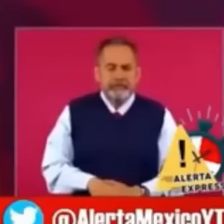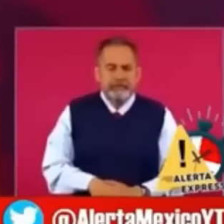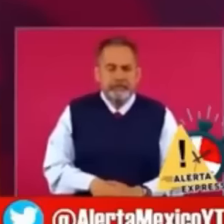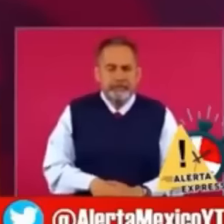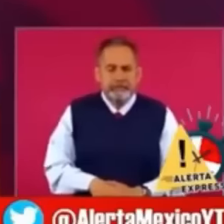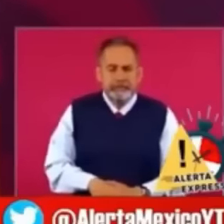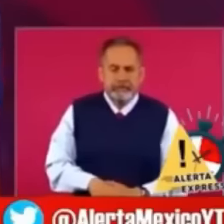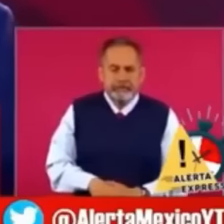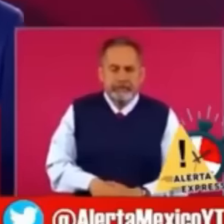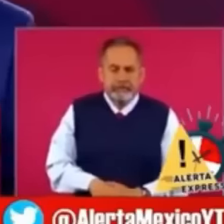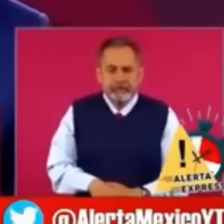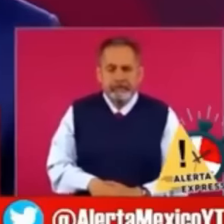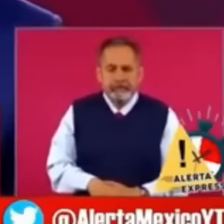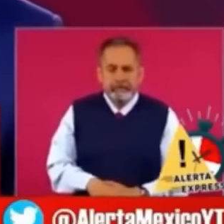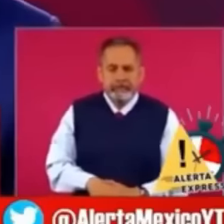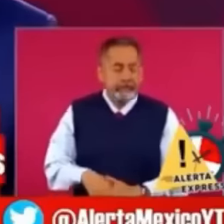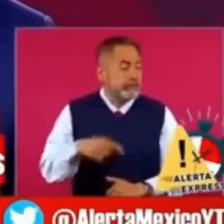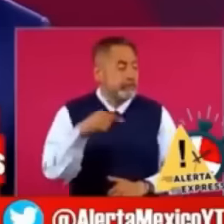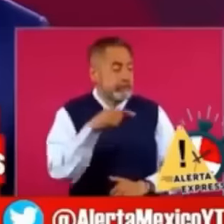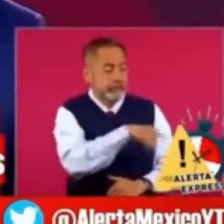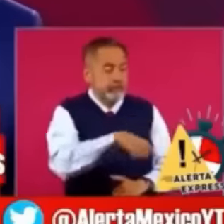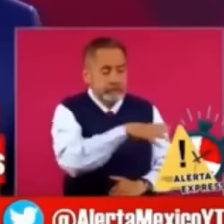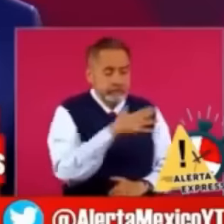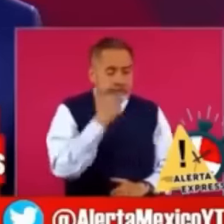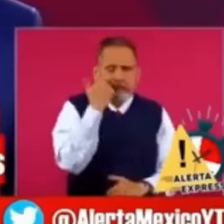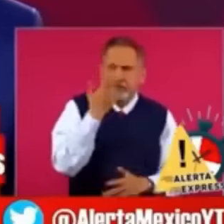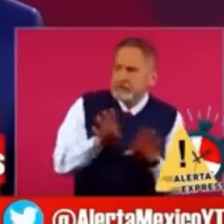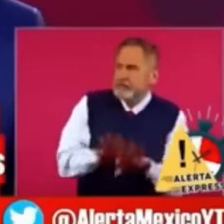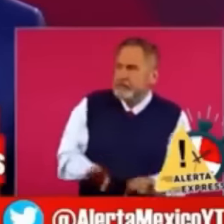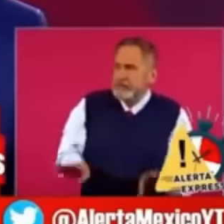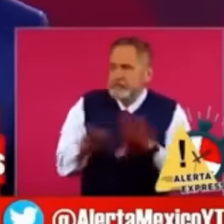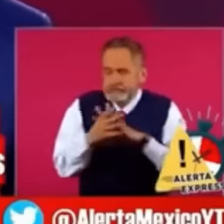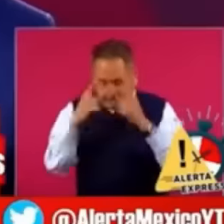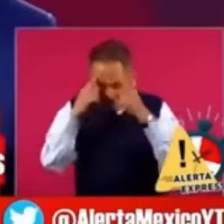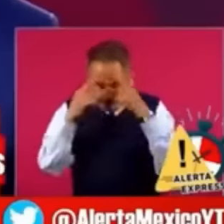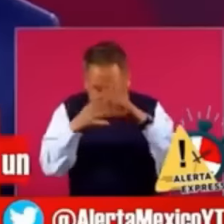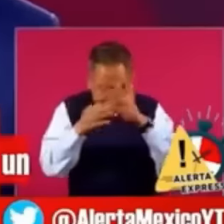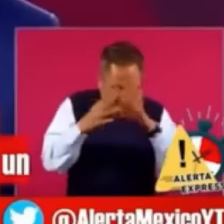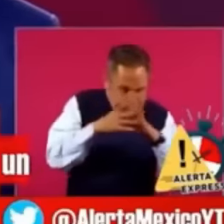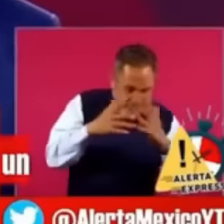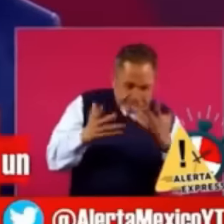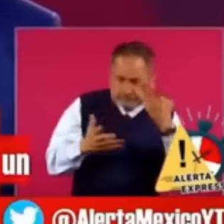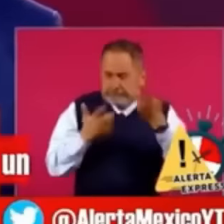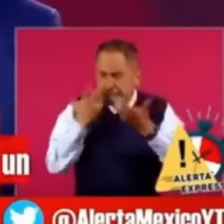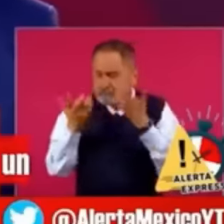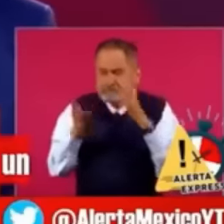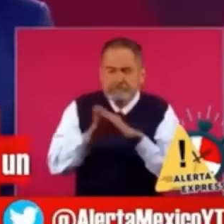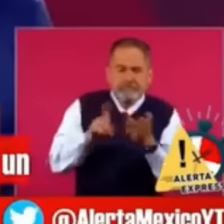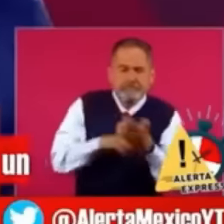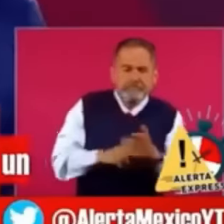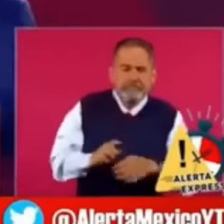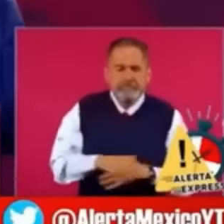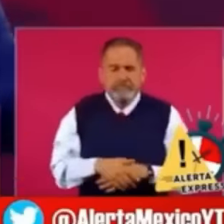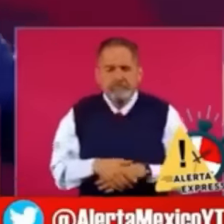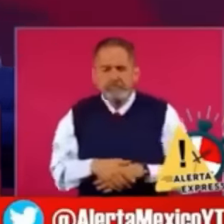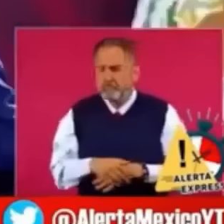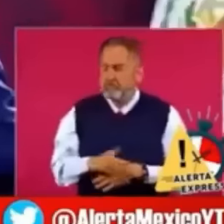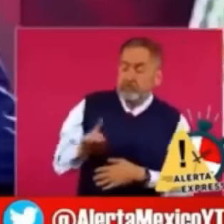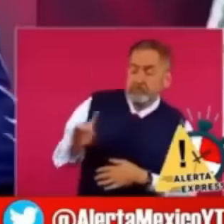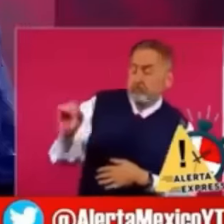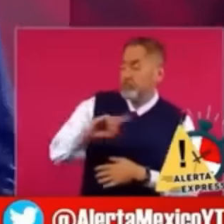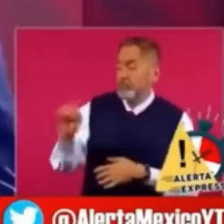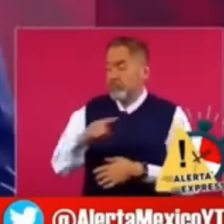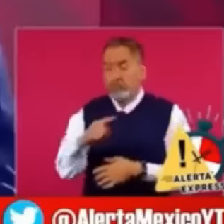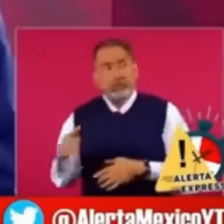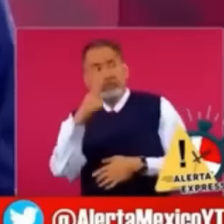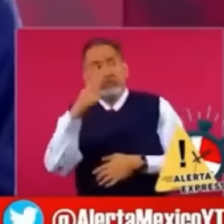buscando la forma, dándole la vuelta, se andan por las ramas diciendo, no, es que como hay un tratado